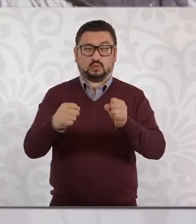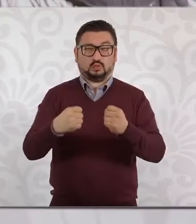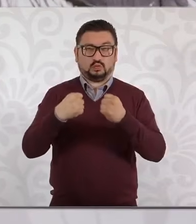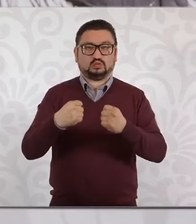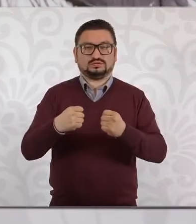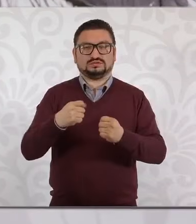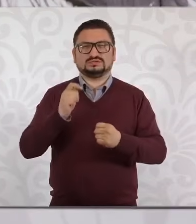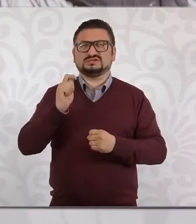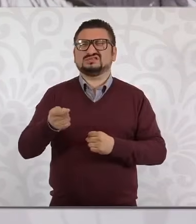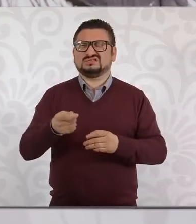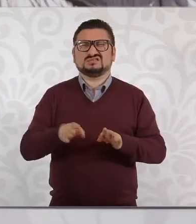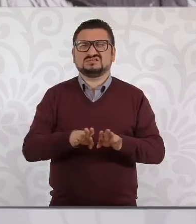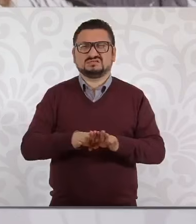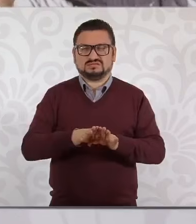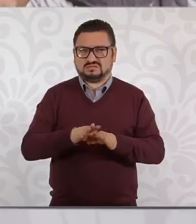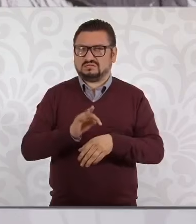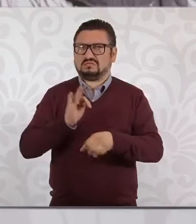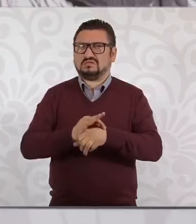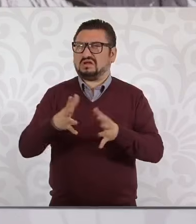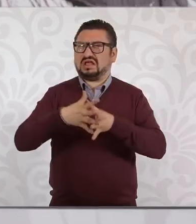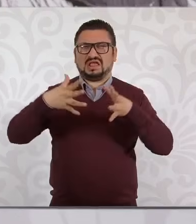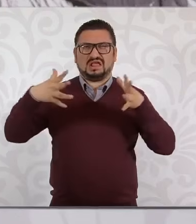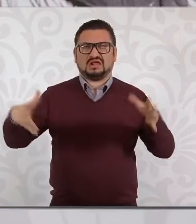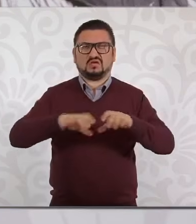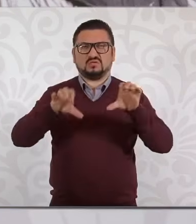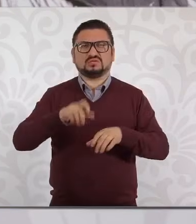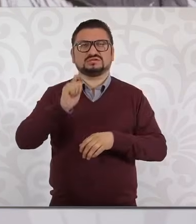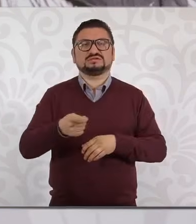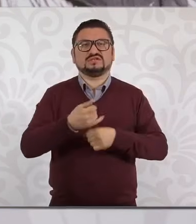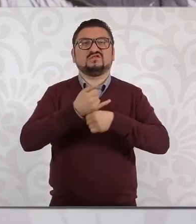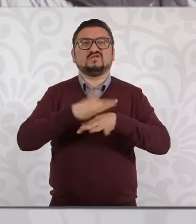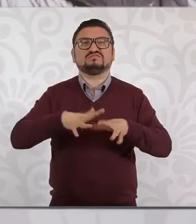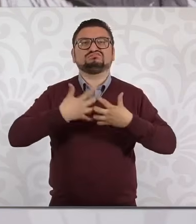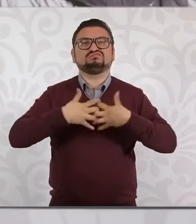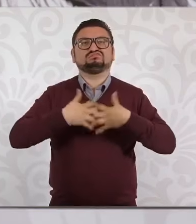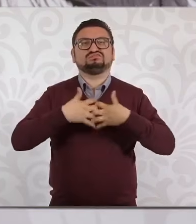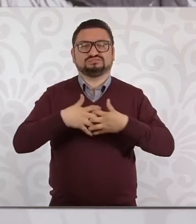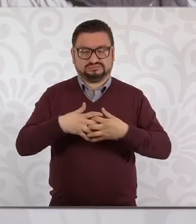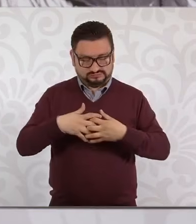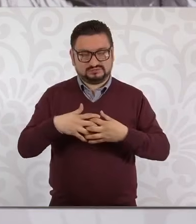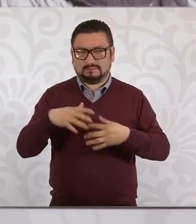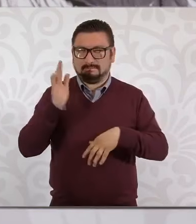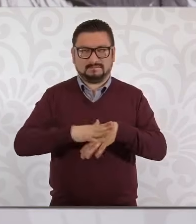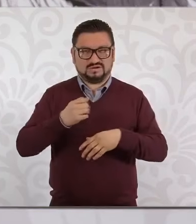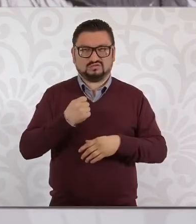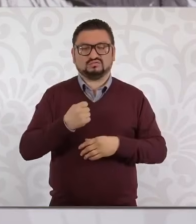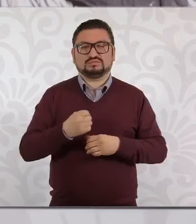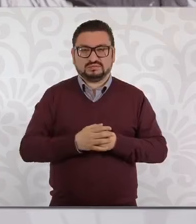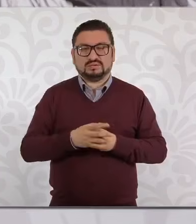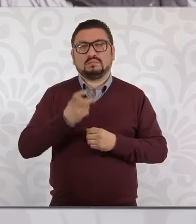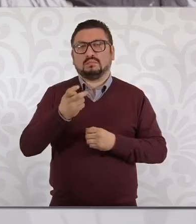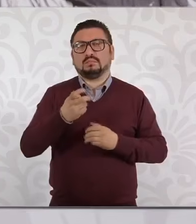¿Qué ventaja tienen estas computadoras, estas grandes computadoras? Procesan más rápido, más datos. Entonces, por ejemplo,